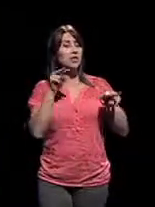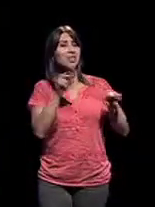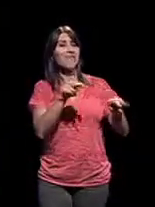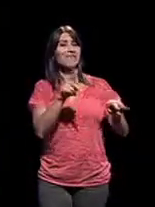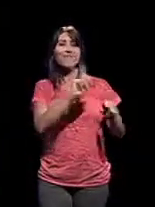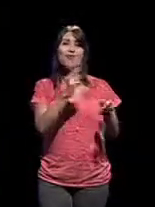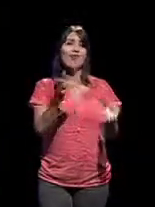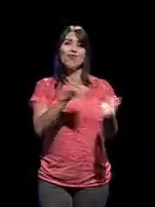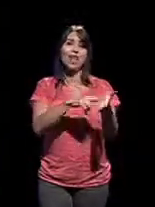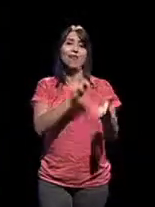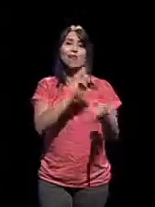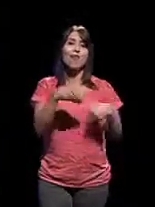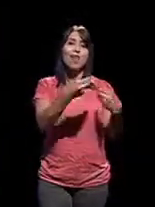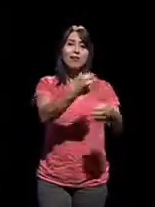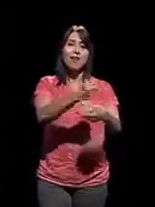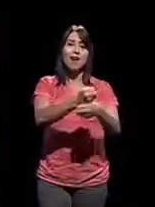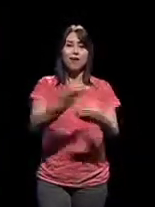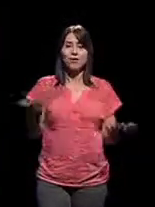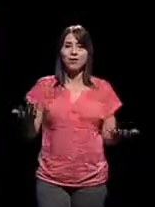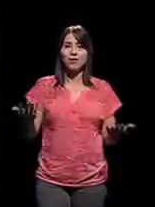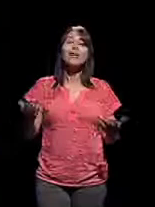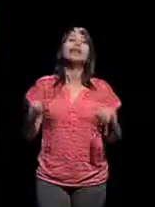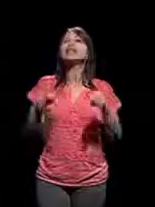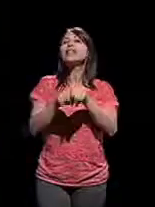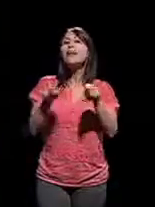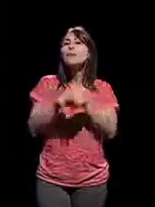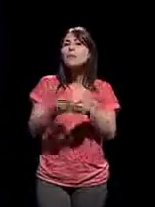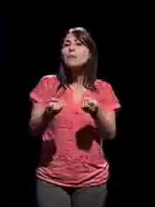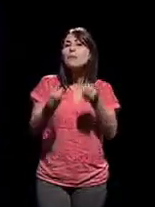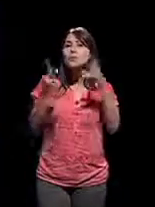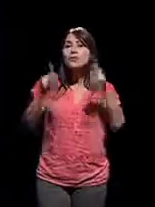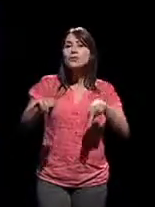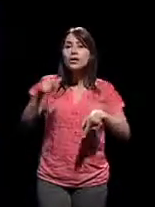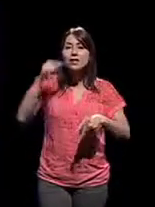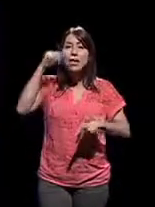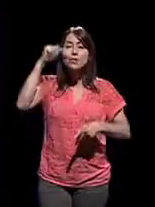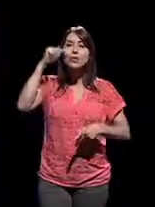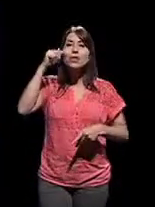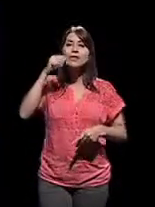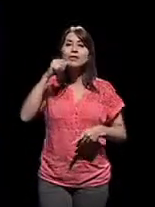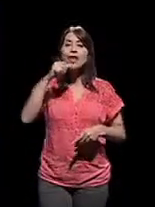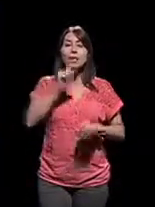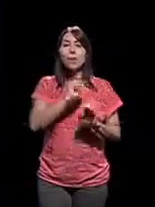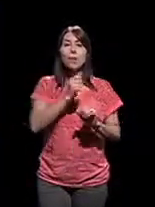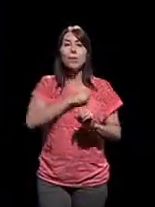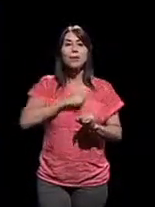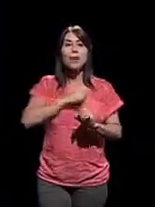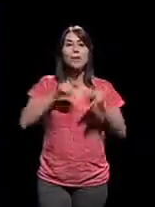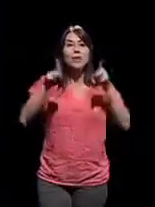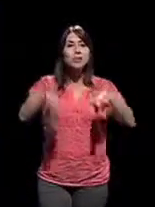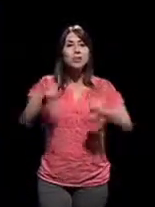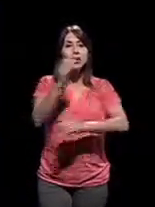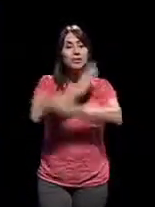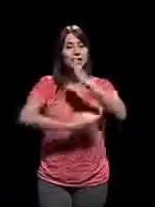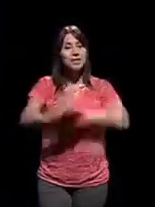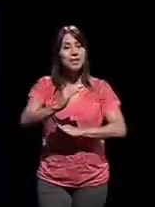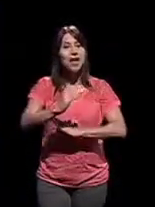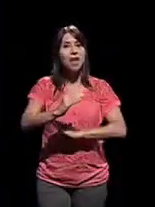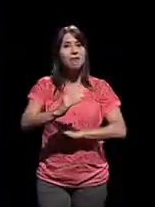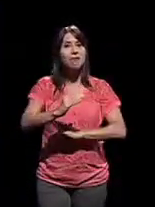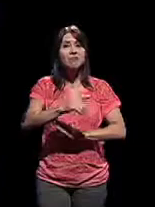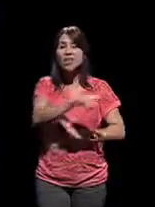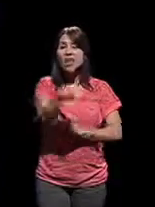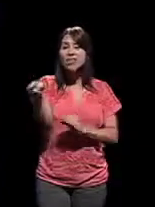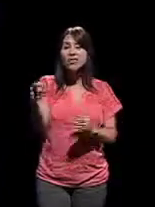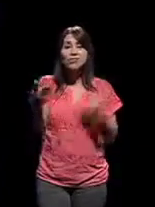es contratada a razón de su discapacidad, y por otra parte, un grueso porcentaje de personas adultas mayores, de personas con discapacidad